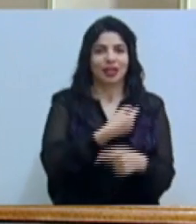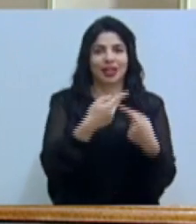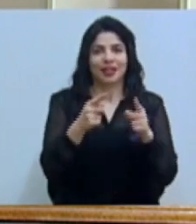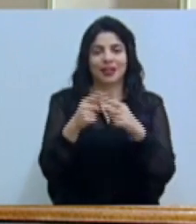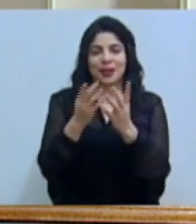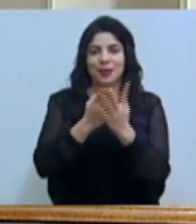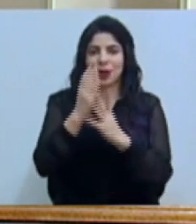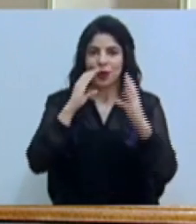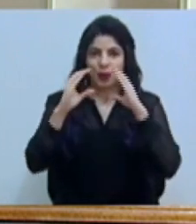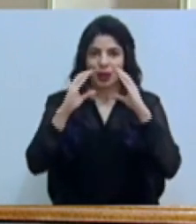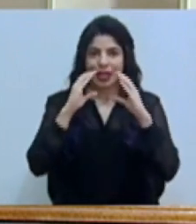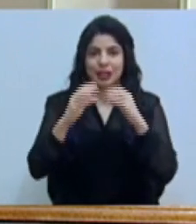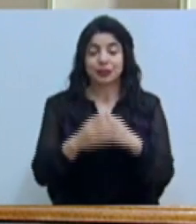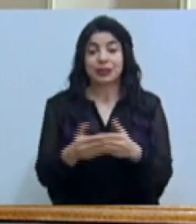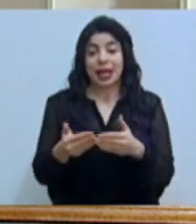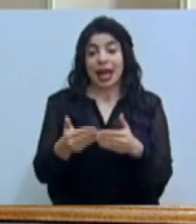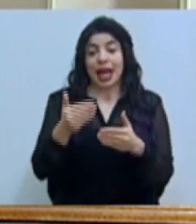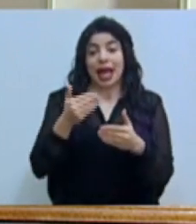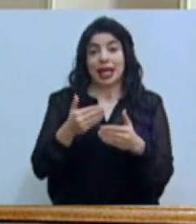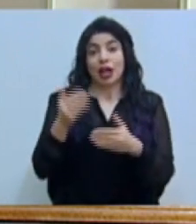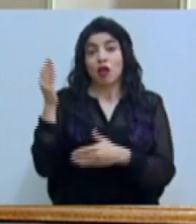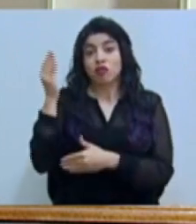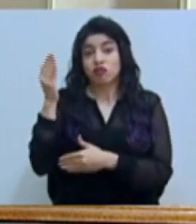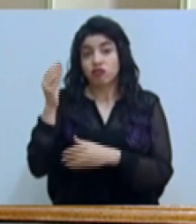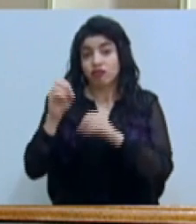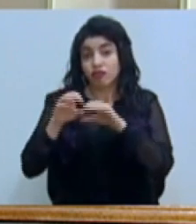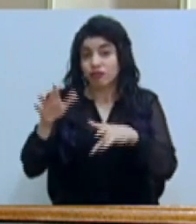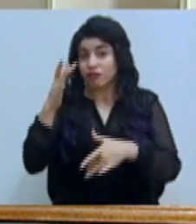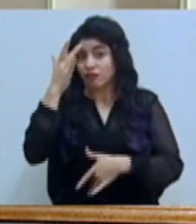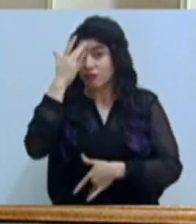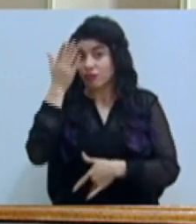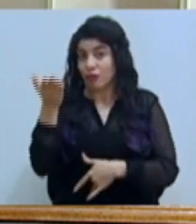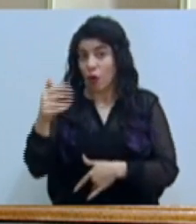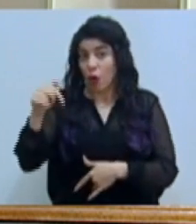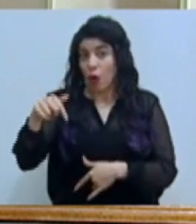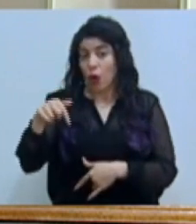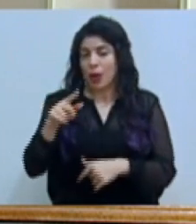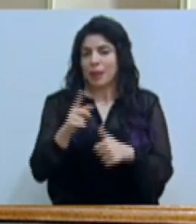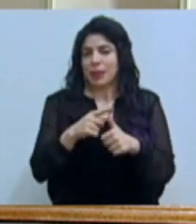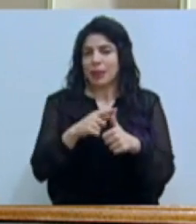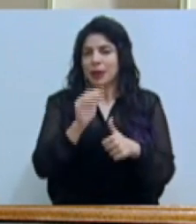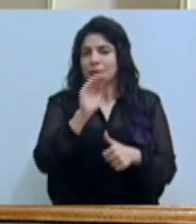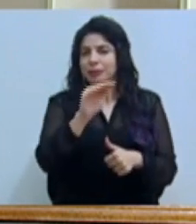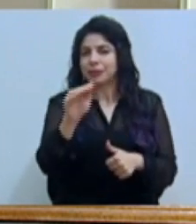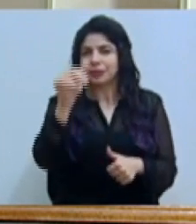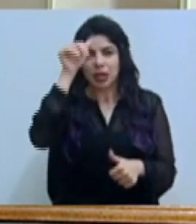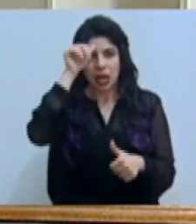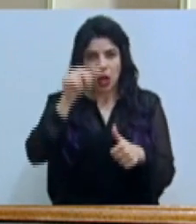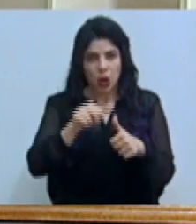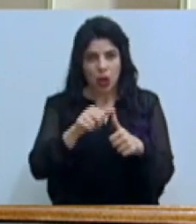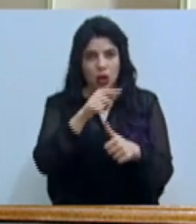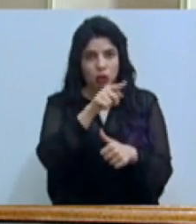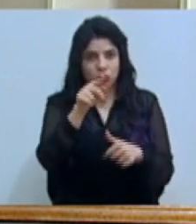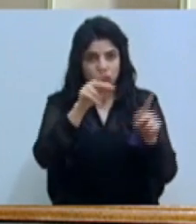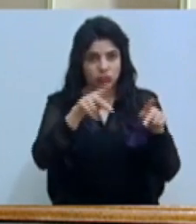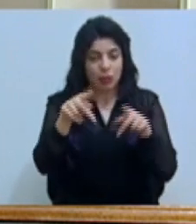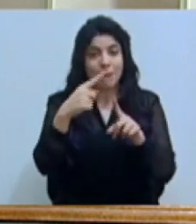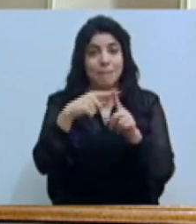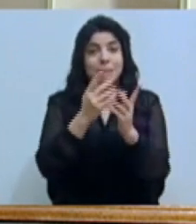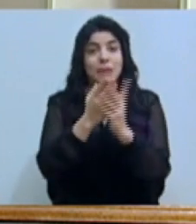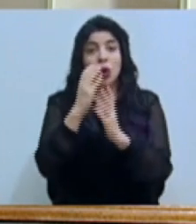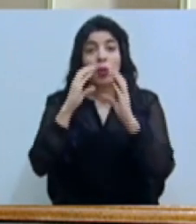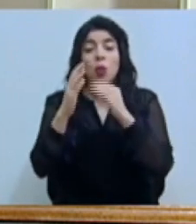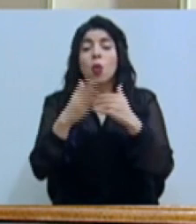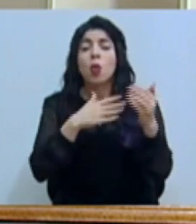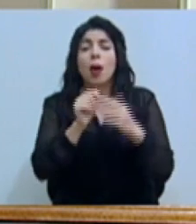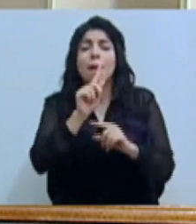de comunicación. Antes de pasar a escuchar el reporte epidemiológico del día de hoy, les recordamos a la población y a los medios de comunicación que